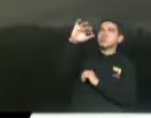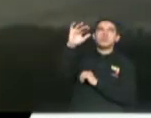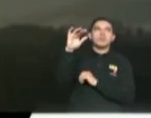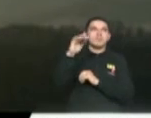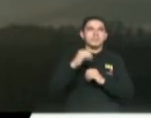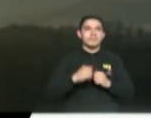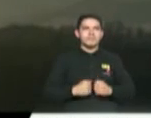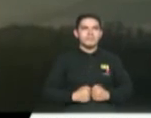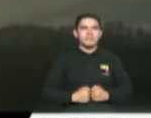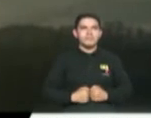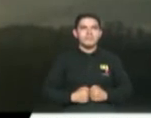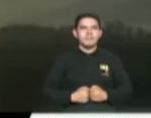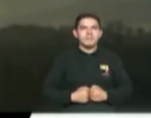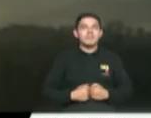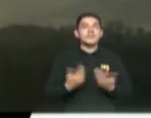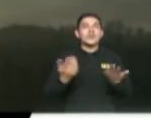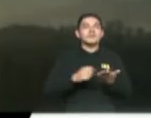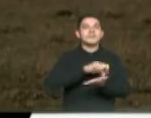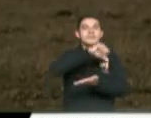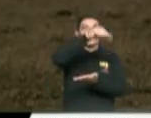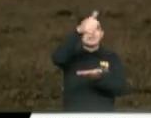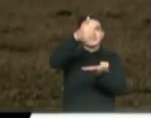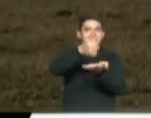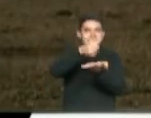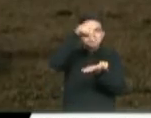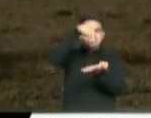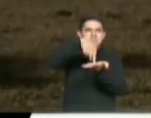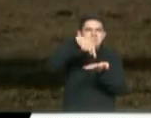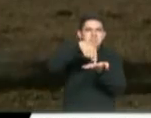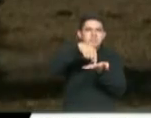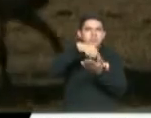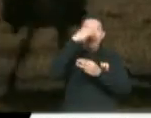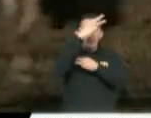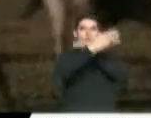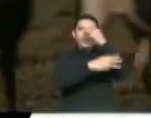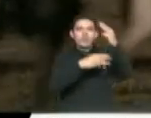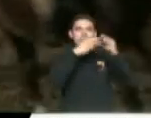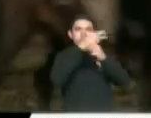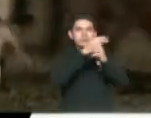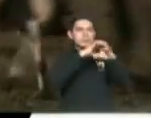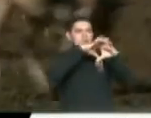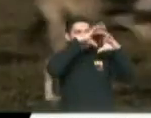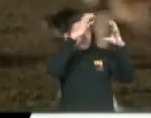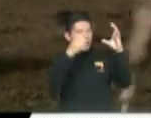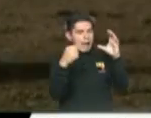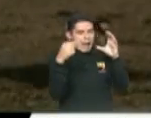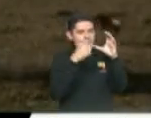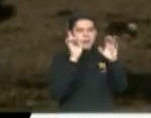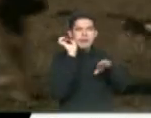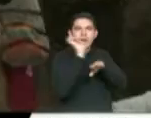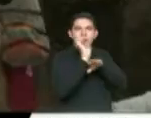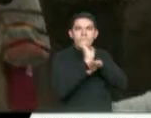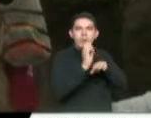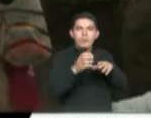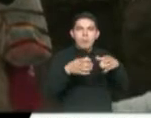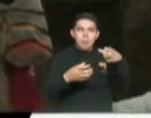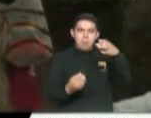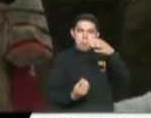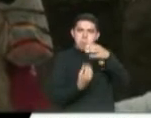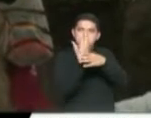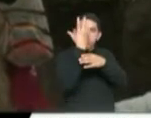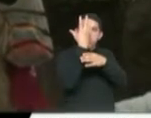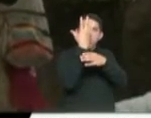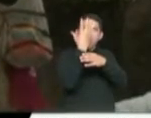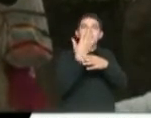existe un lugar en el centro del mundo ecuador donde un hermoso cielo azul escolta a gigantes de tierra cubiertos por